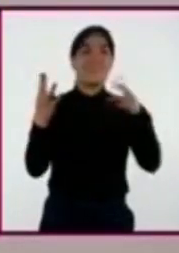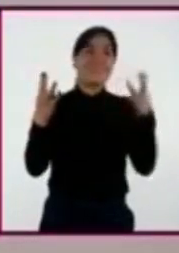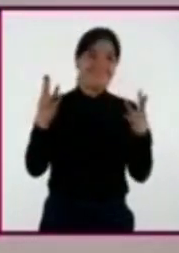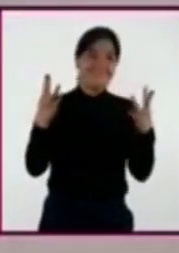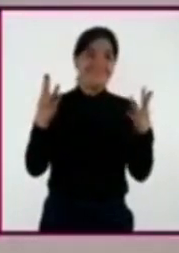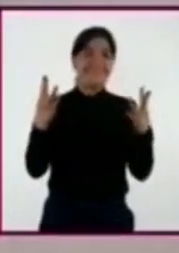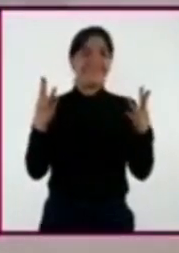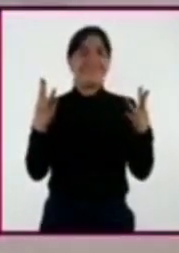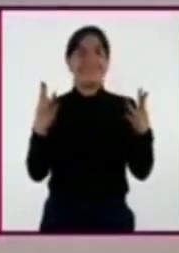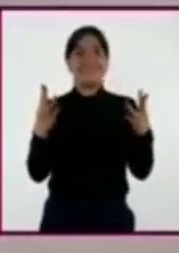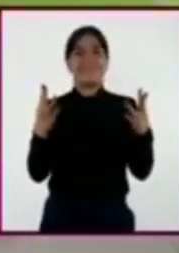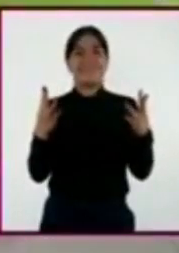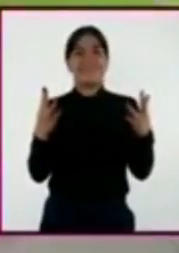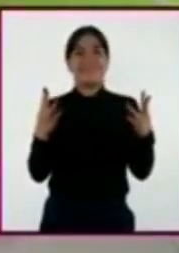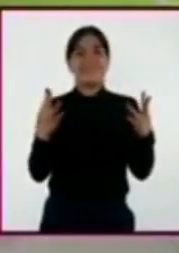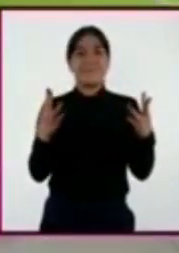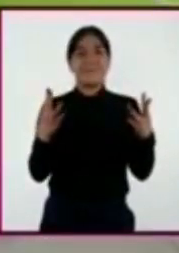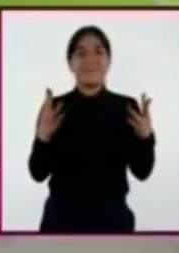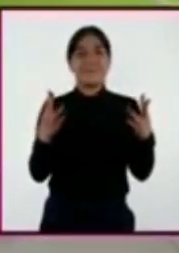4-3.